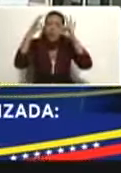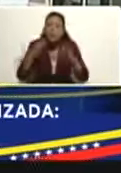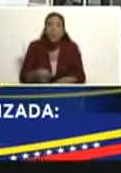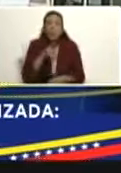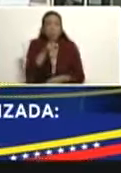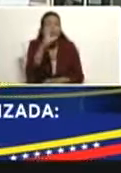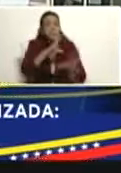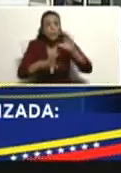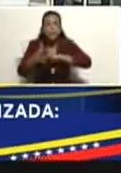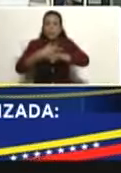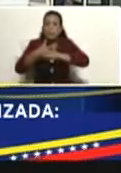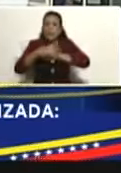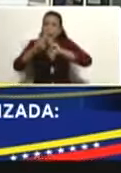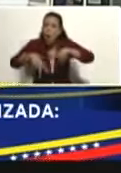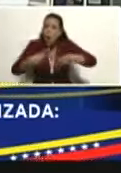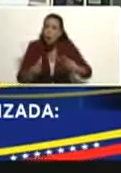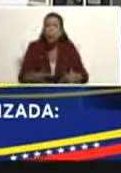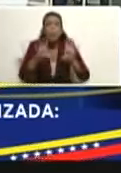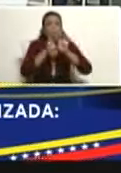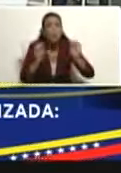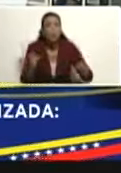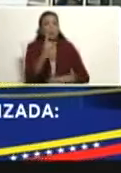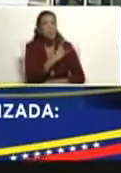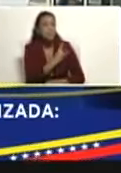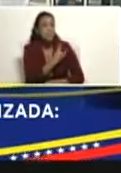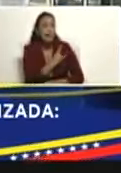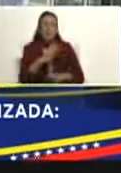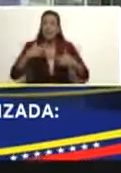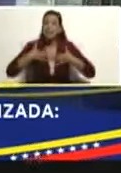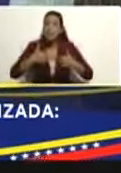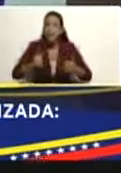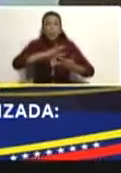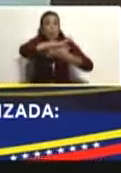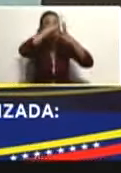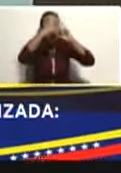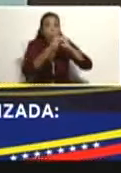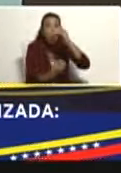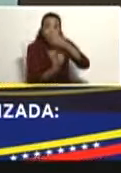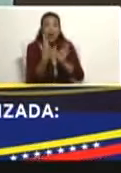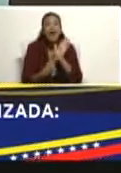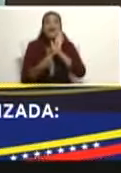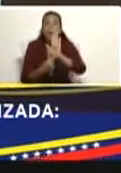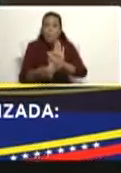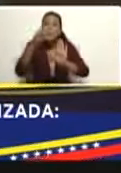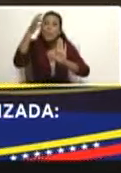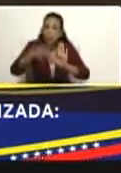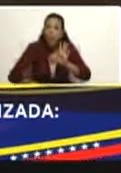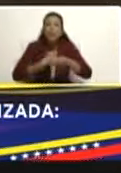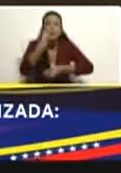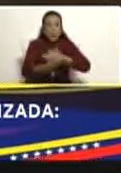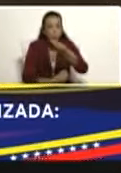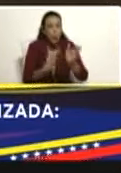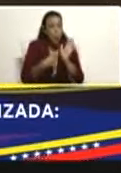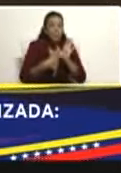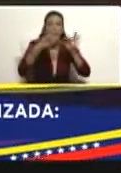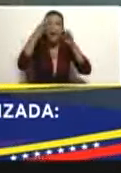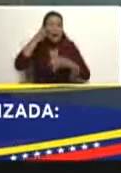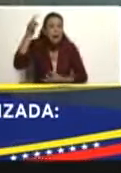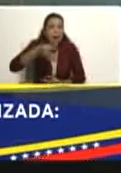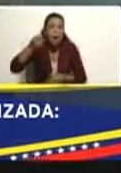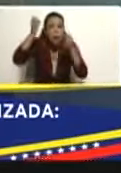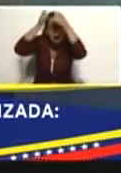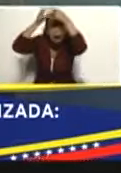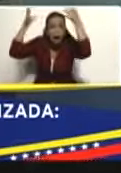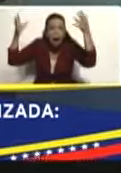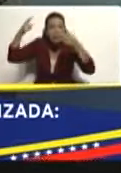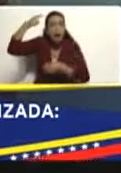de Ciencia, Tecnología, Educación Universitaria, Salud, y aquí está el resultado y aquí está la expresión concreta de lo que está